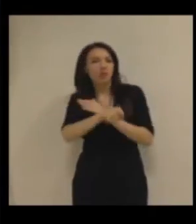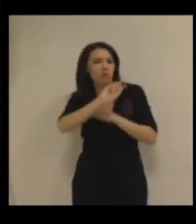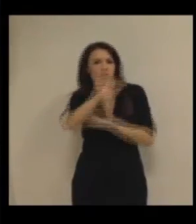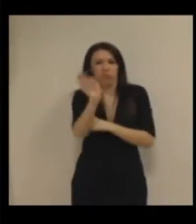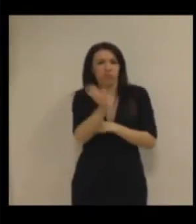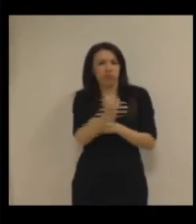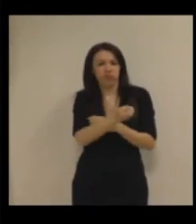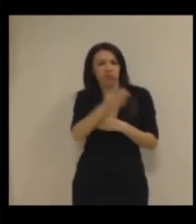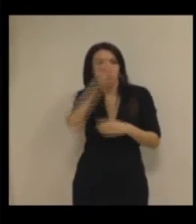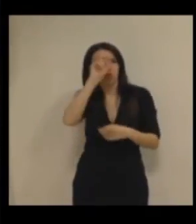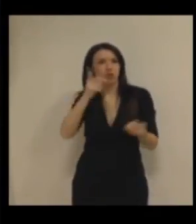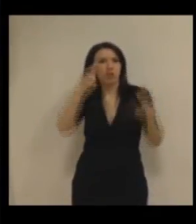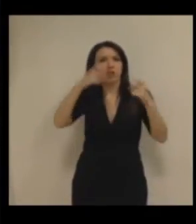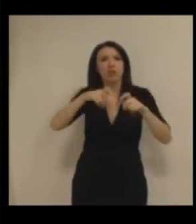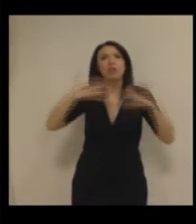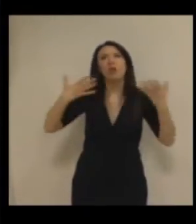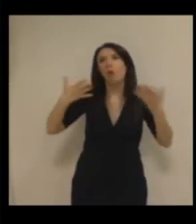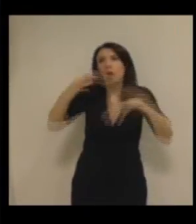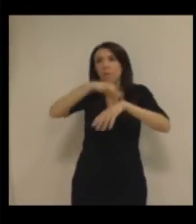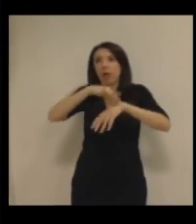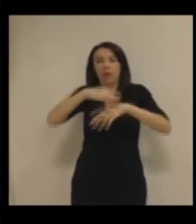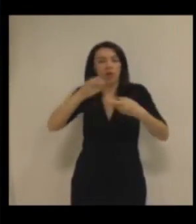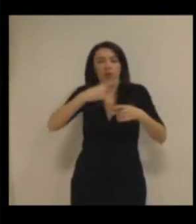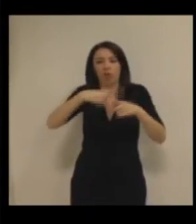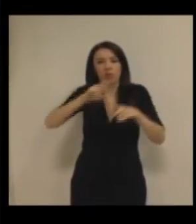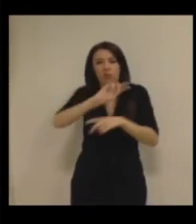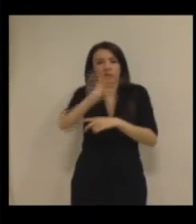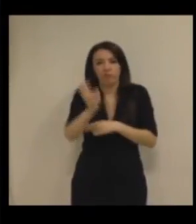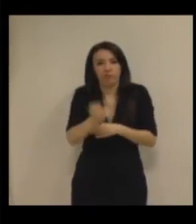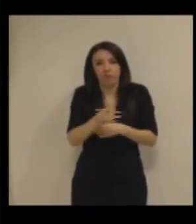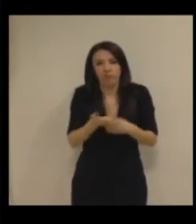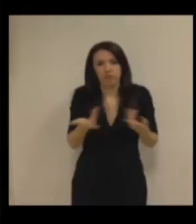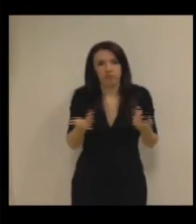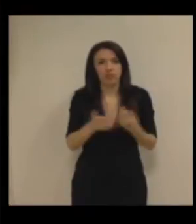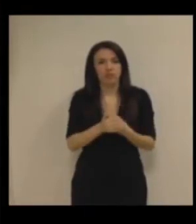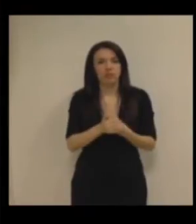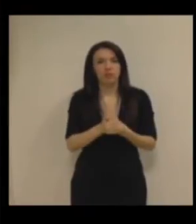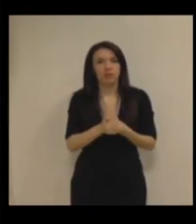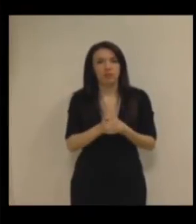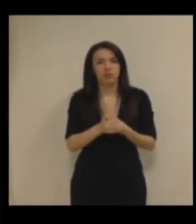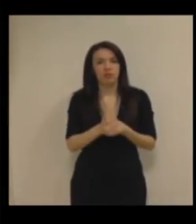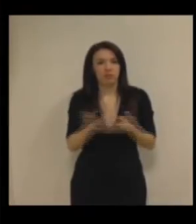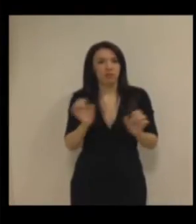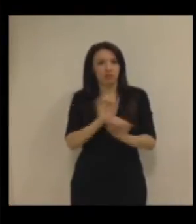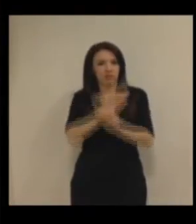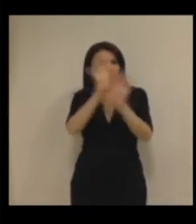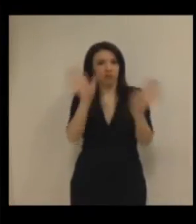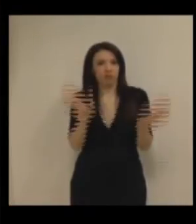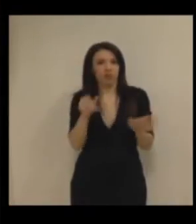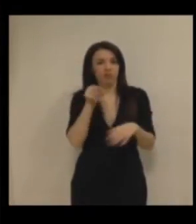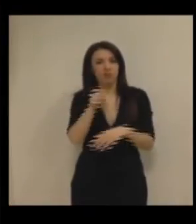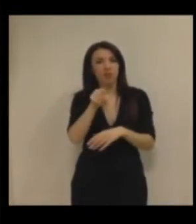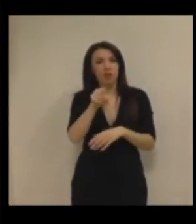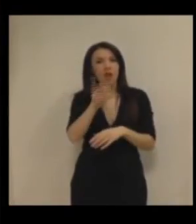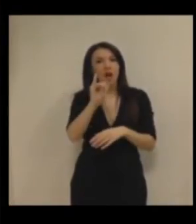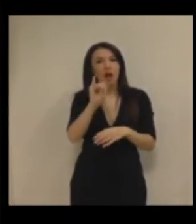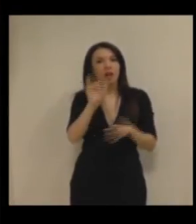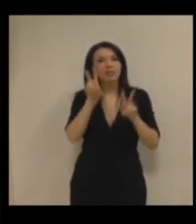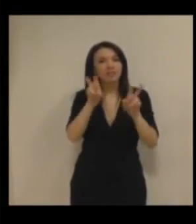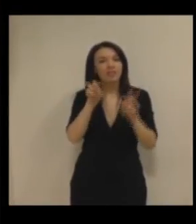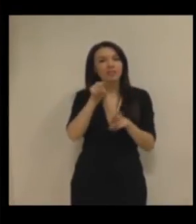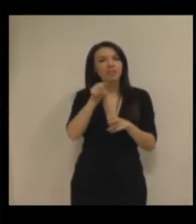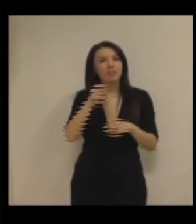no sé qué cita, ¿no? Para médico u otras cosas, ¿no? No, no, es evidente. Hay un